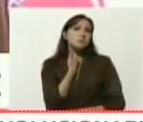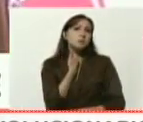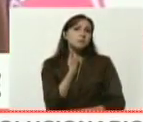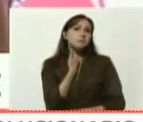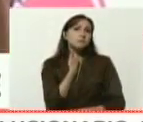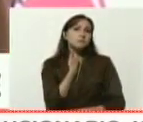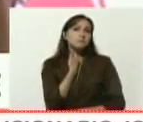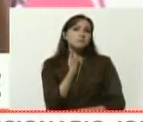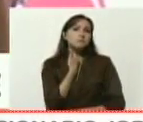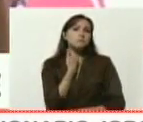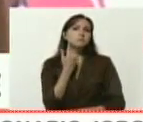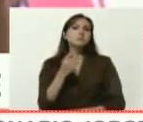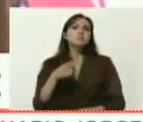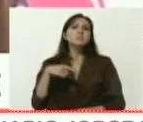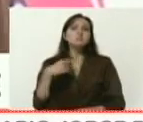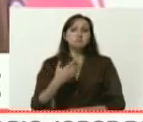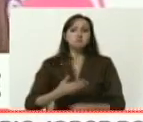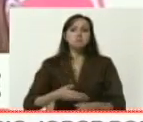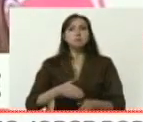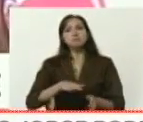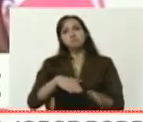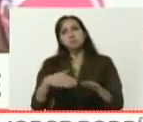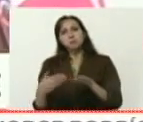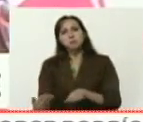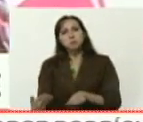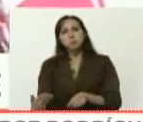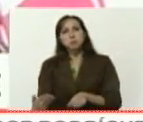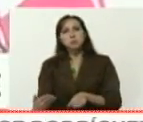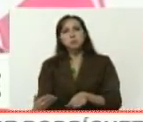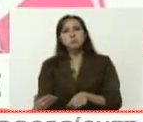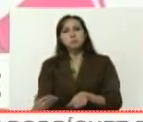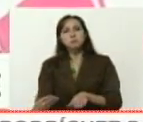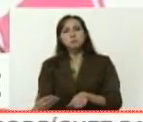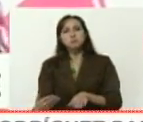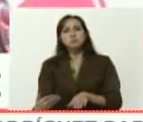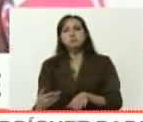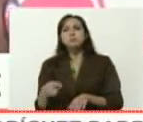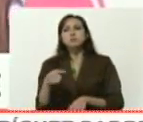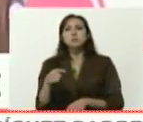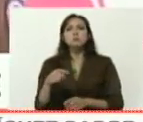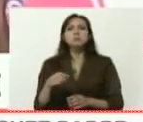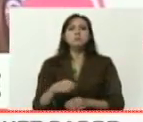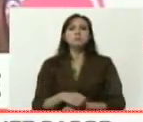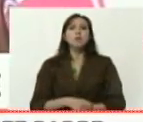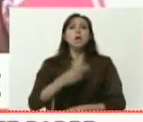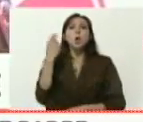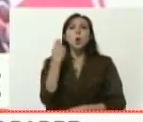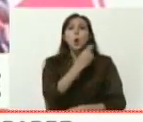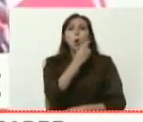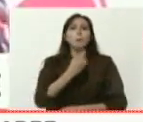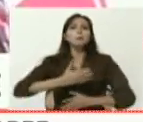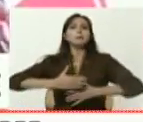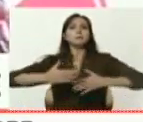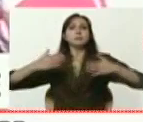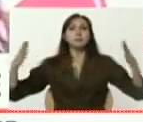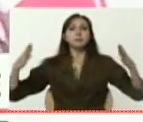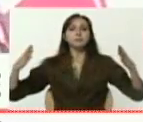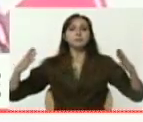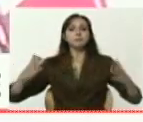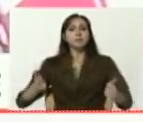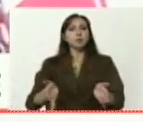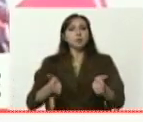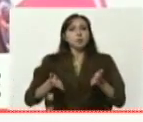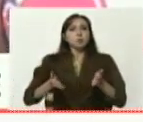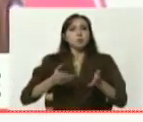y posterior partida no hizo sino acrecentar el compromiso por mantener los logros revolucionarios